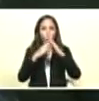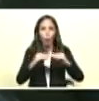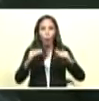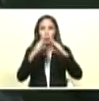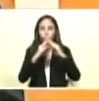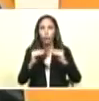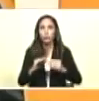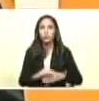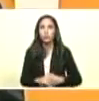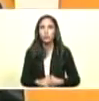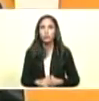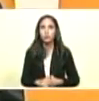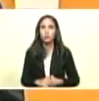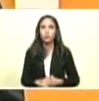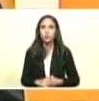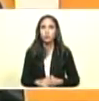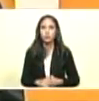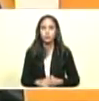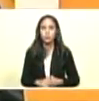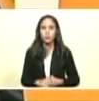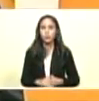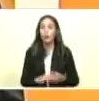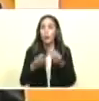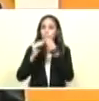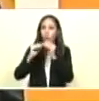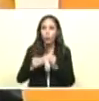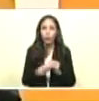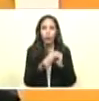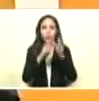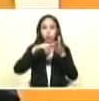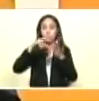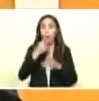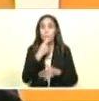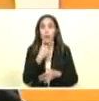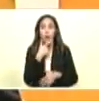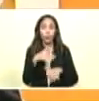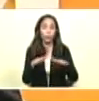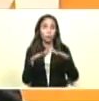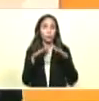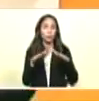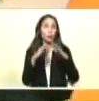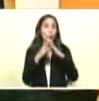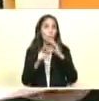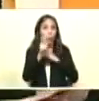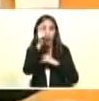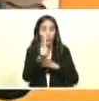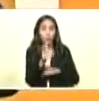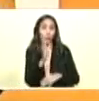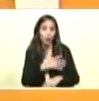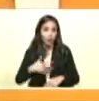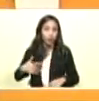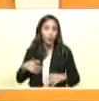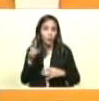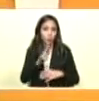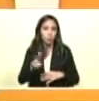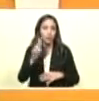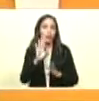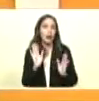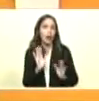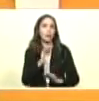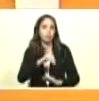Restaurado. Y va a ser una belleza, pues, al servicio del pueblo venezolano. Aprobado,